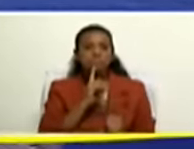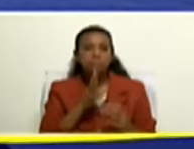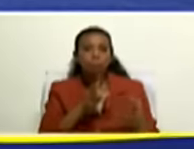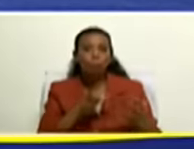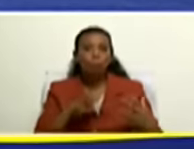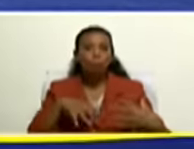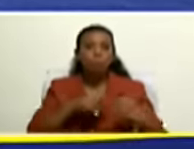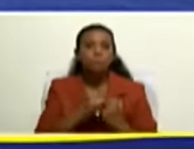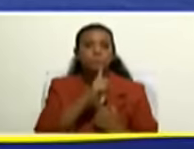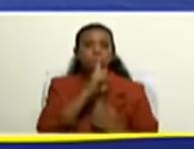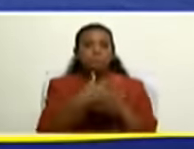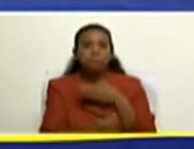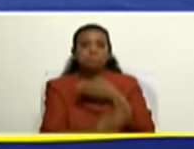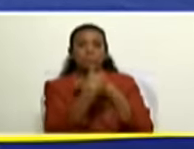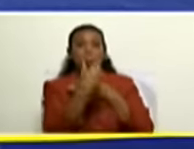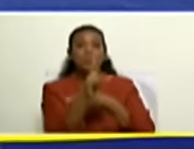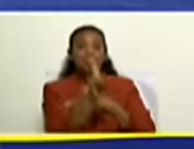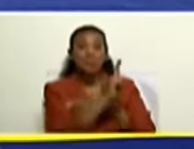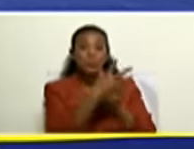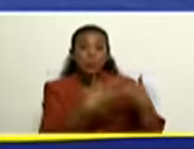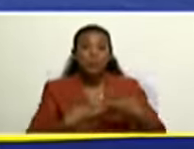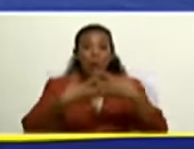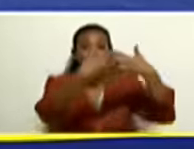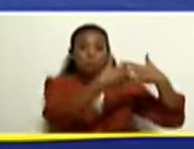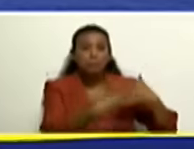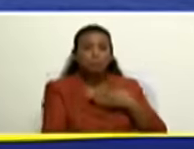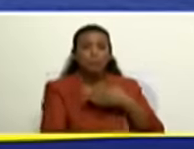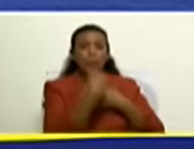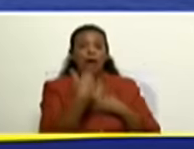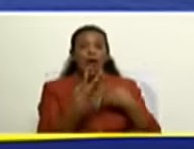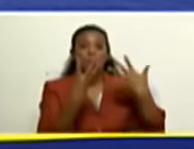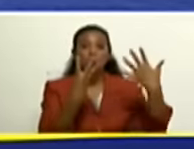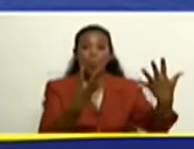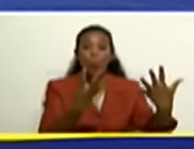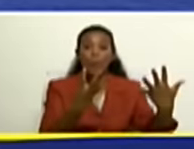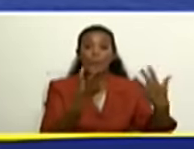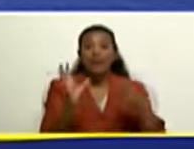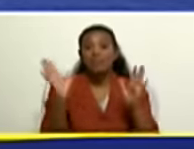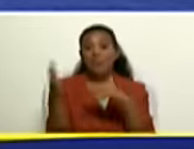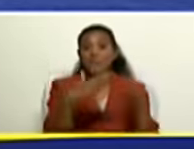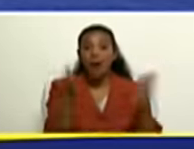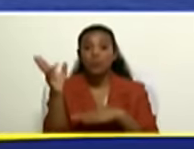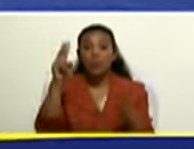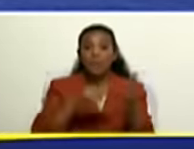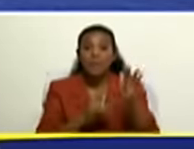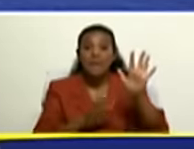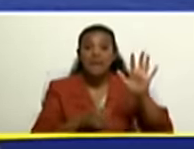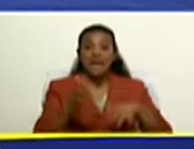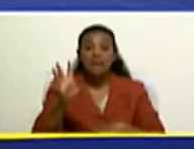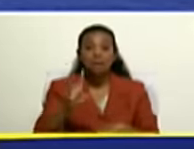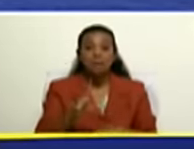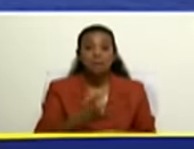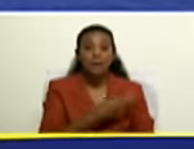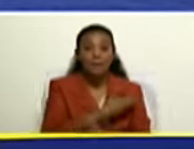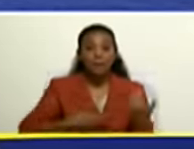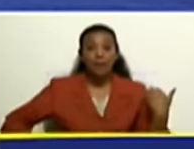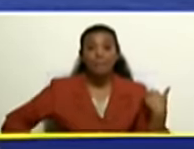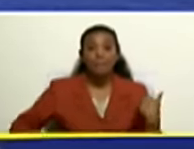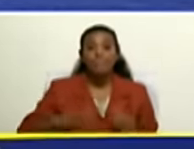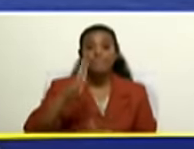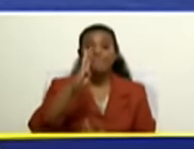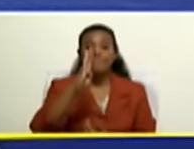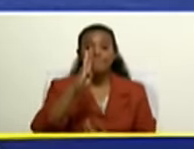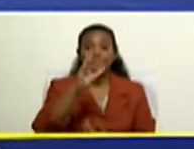de agresión de los Estados Unidos contra Venezuela. El 9 de marzo del 2015, Barack Obama, presidente de Estados